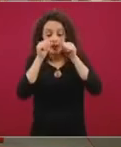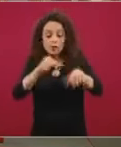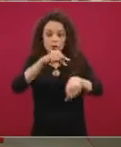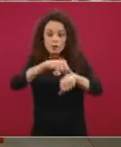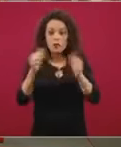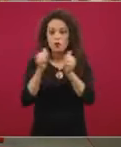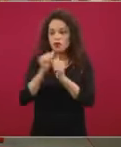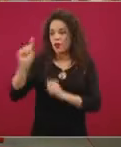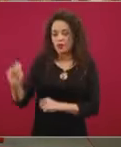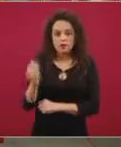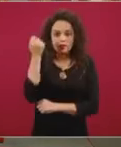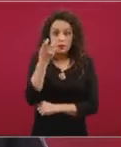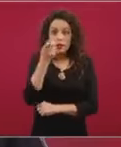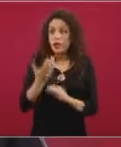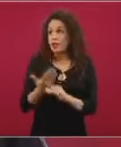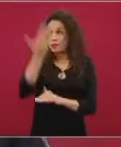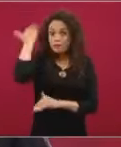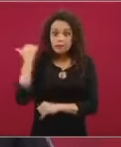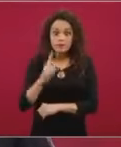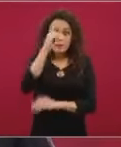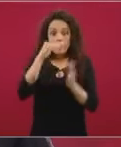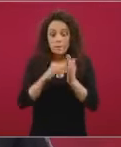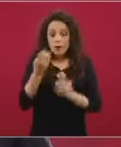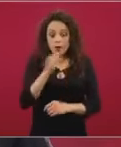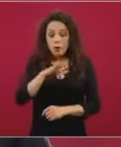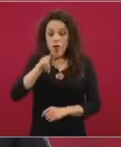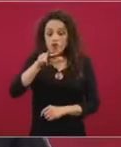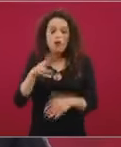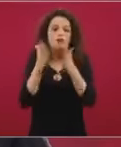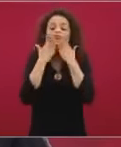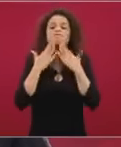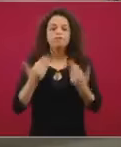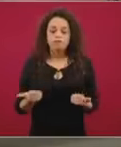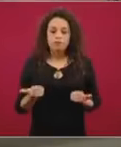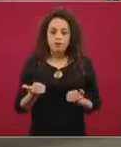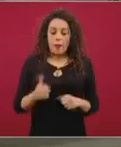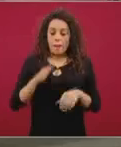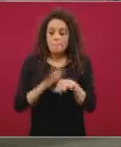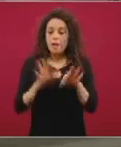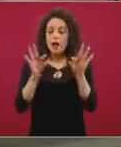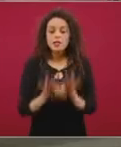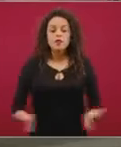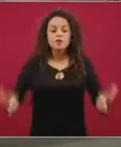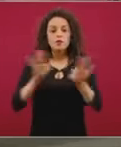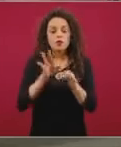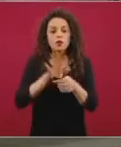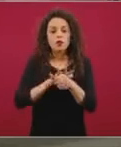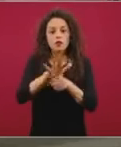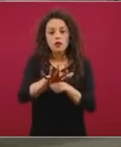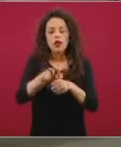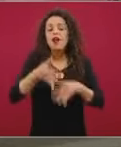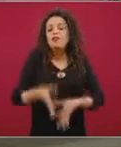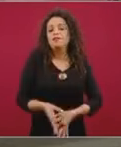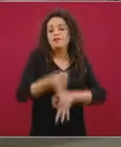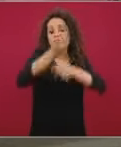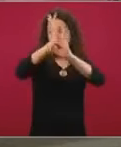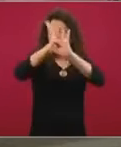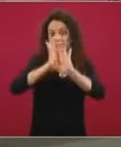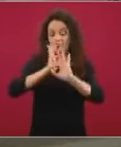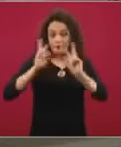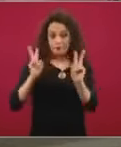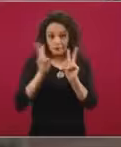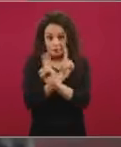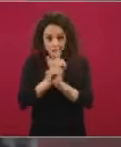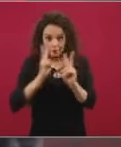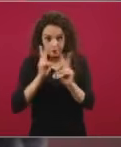no existían en 1918. El más importante probablemente es la ventilación mecánica. Y